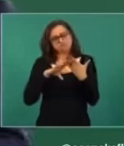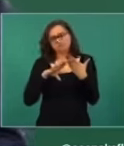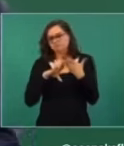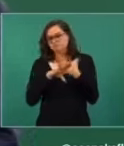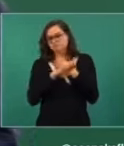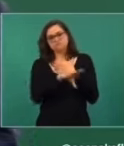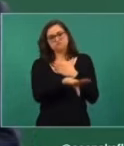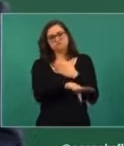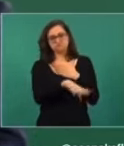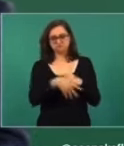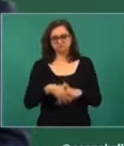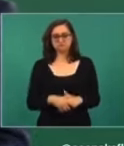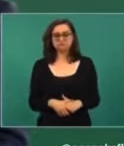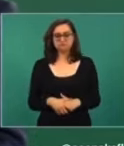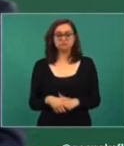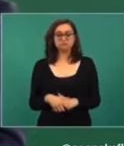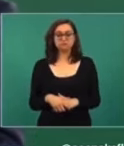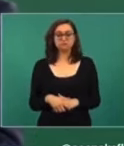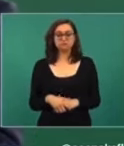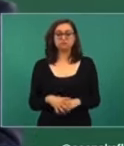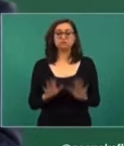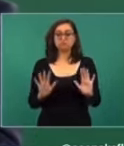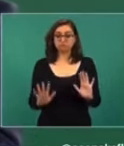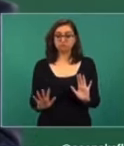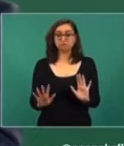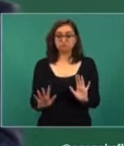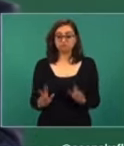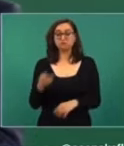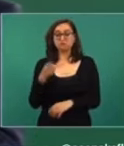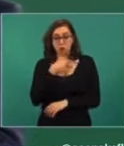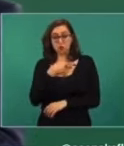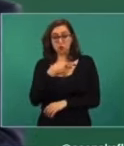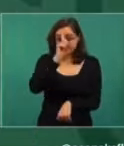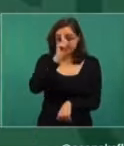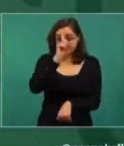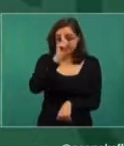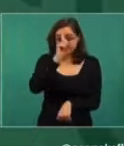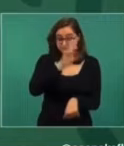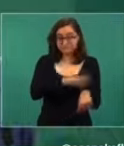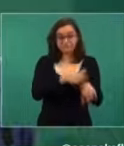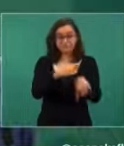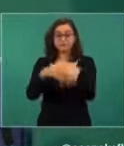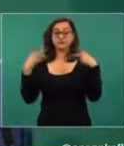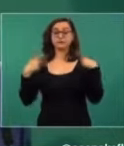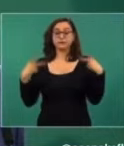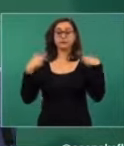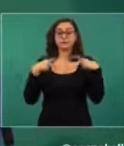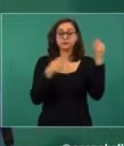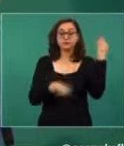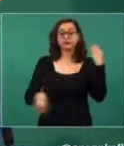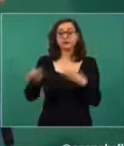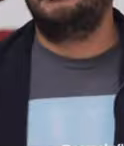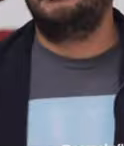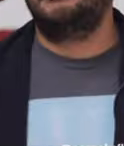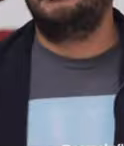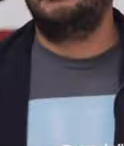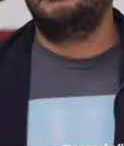mejor la pobreza que la deshonra, y de manera especial a los